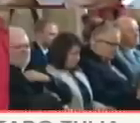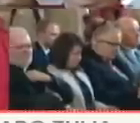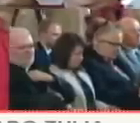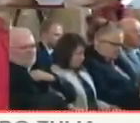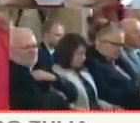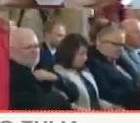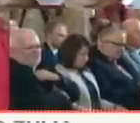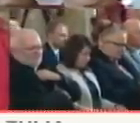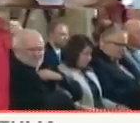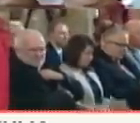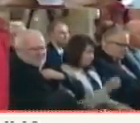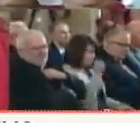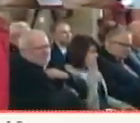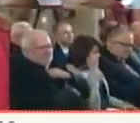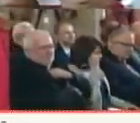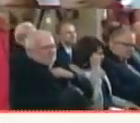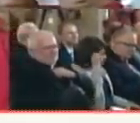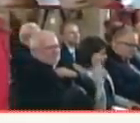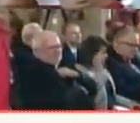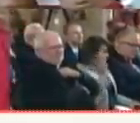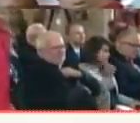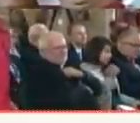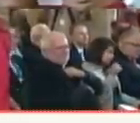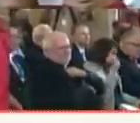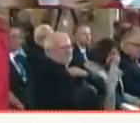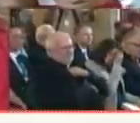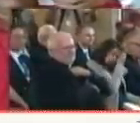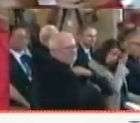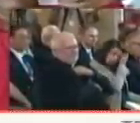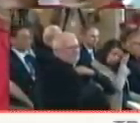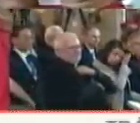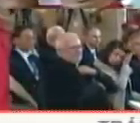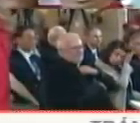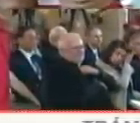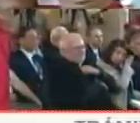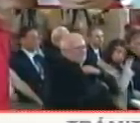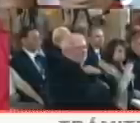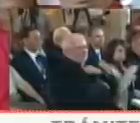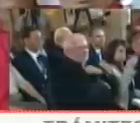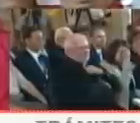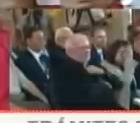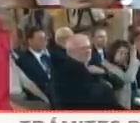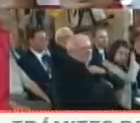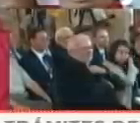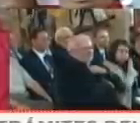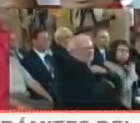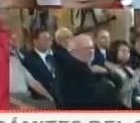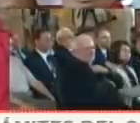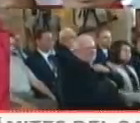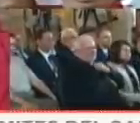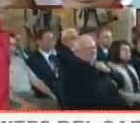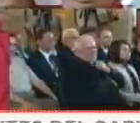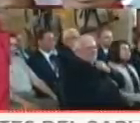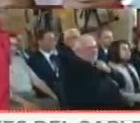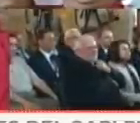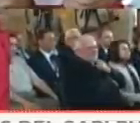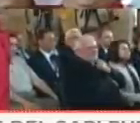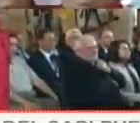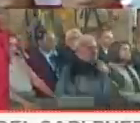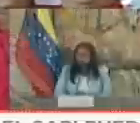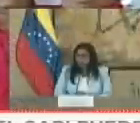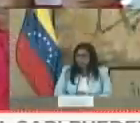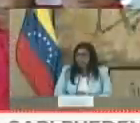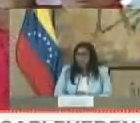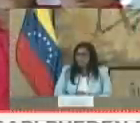en casi un año. Y es una verdad que no se le puede ni siquiera atribuir a él, sino al calendario,